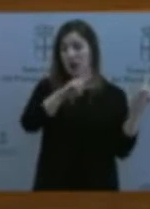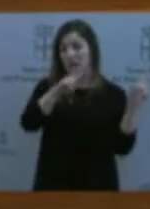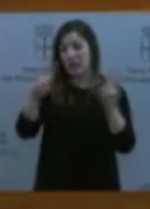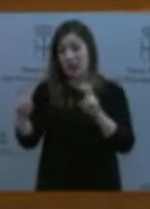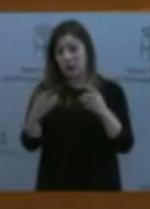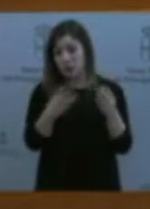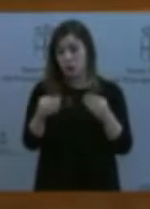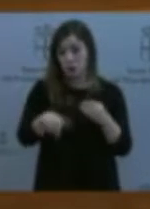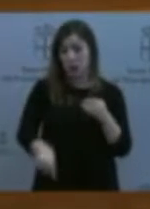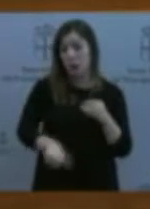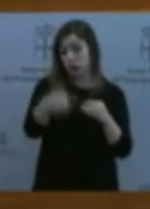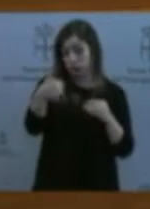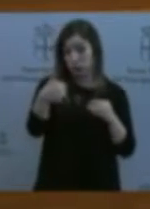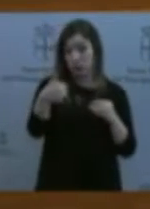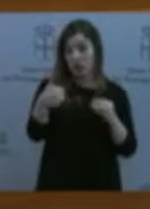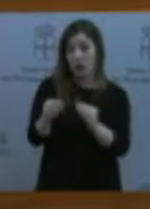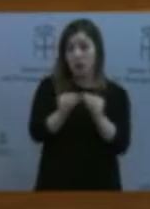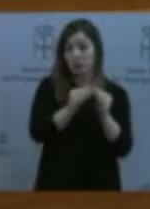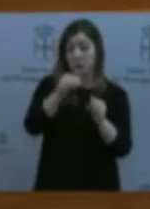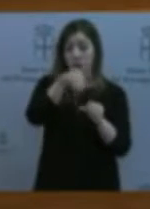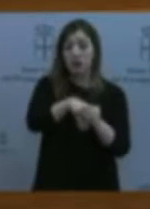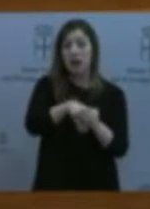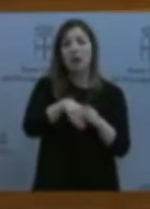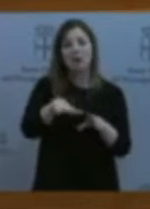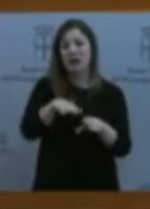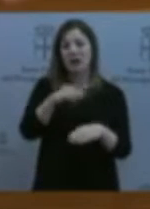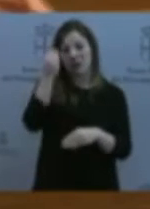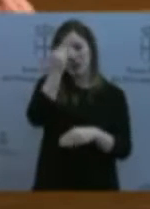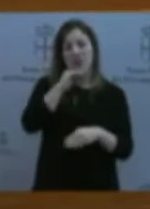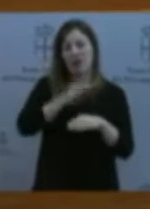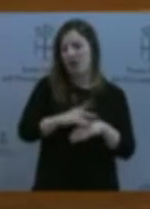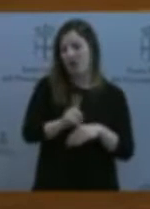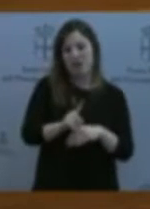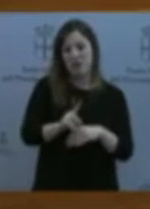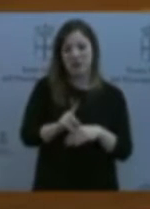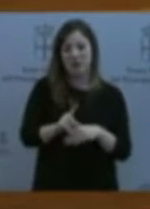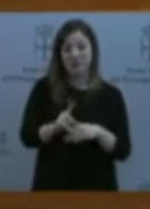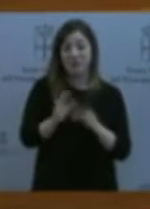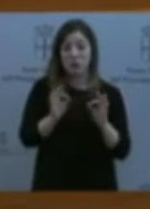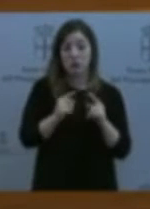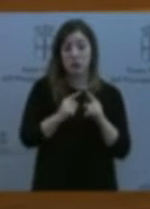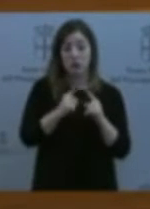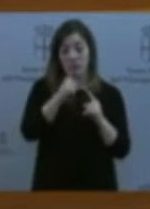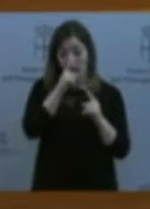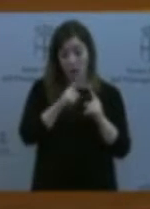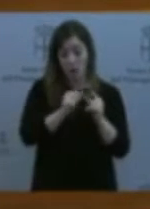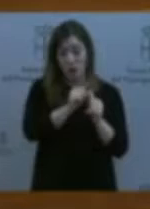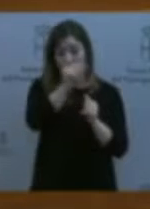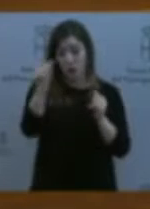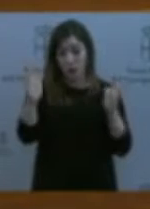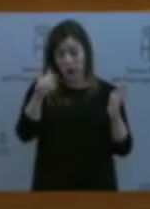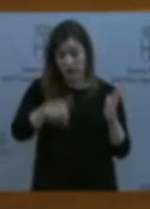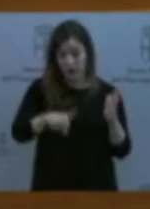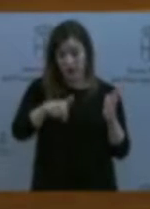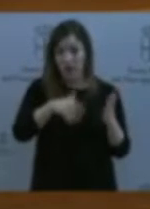visos de ser cumplidas a lo largo de esta presente legislatura, ¿no? Como está claro que no se